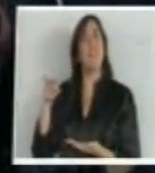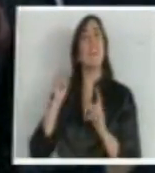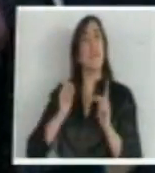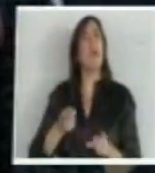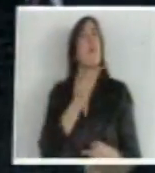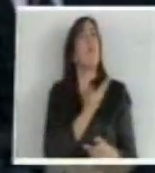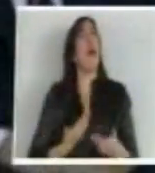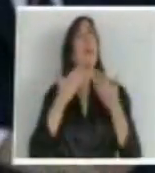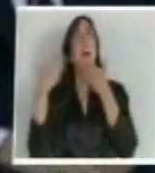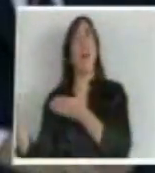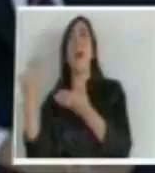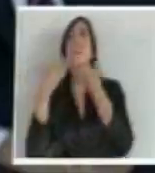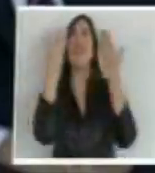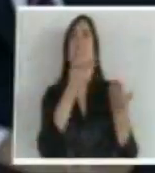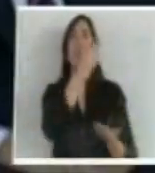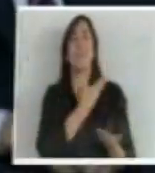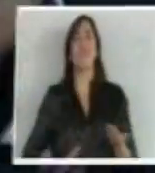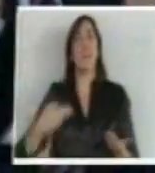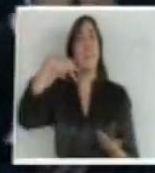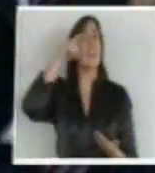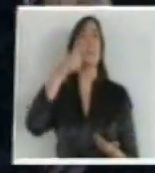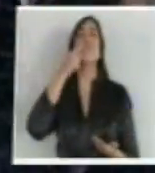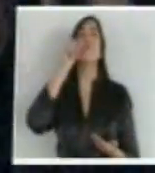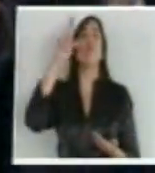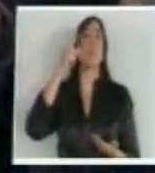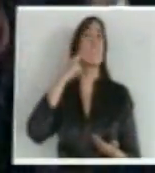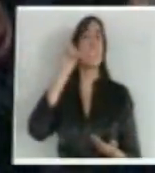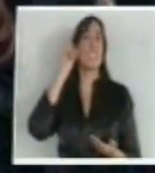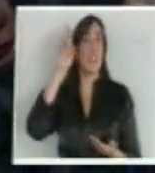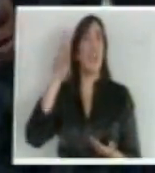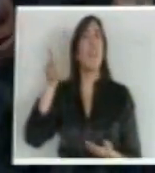presidente Néstor Kirchner, que se animó,